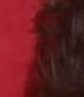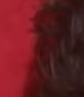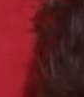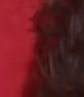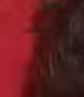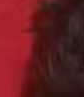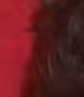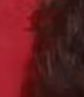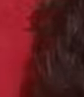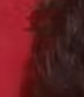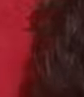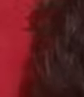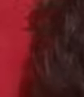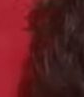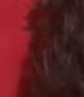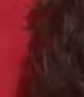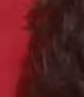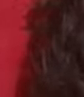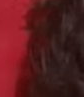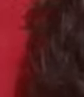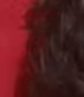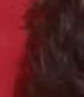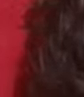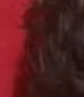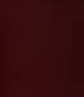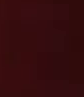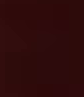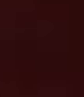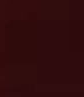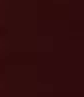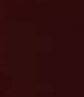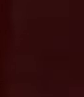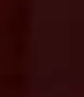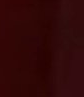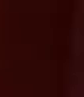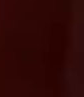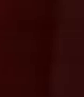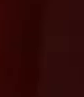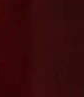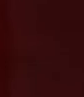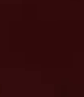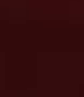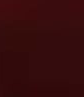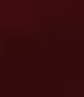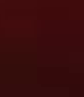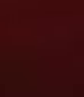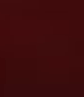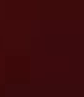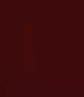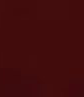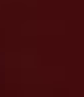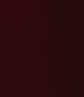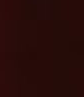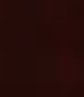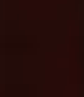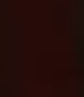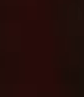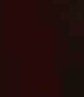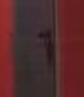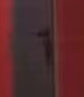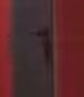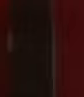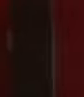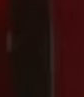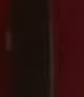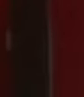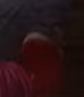vidas radiantes, siempre está viajando, feliz y con una vida de puta madre. Hablan del rapero del momento y no hace ni rap sound. Es tan solo